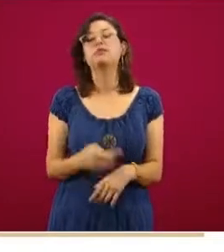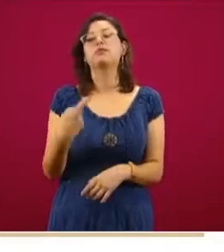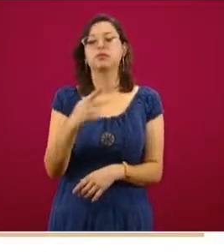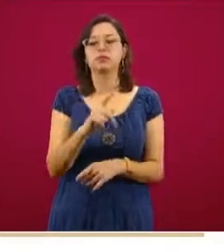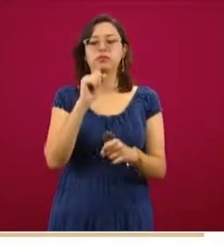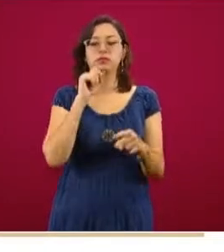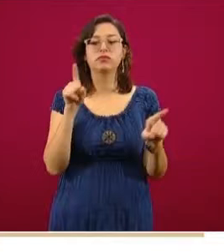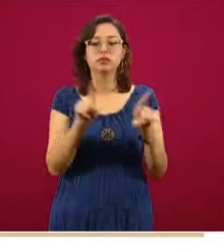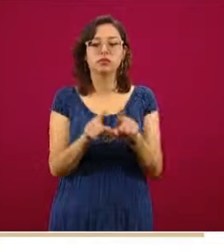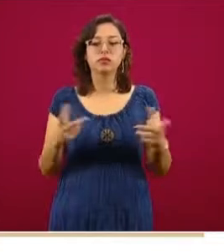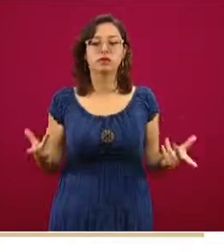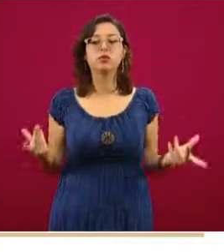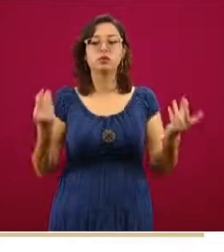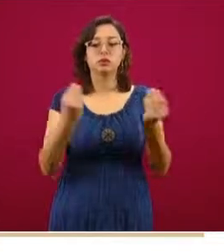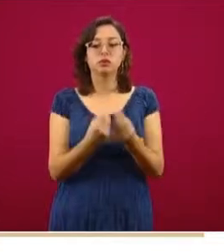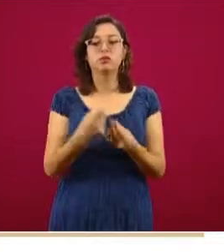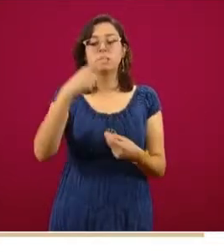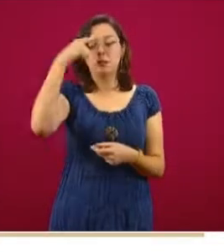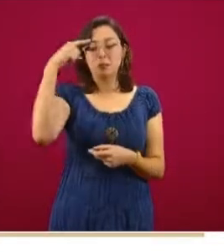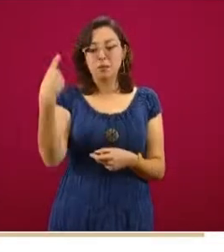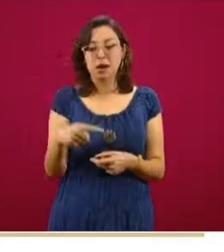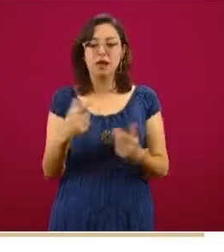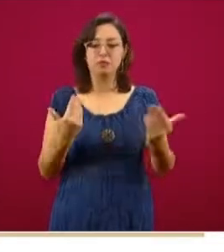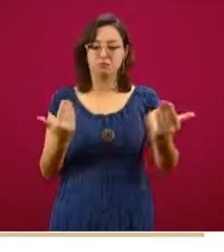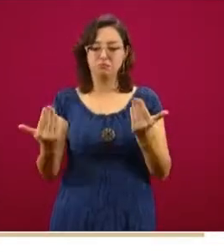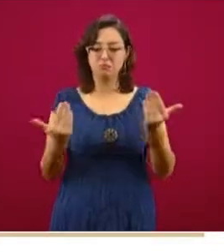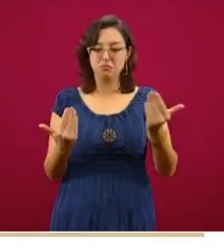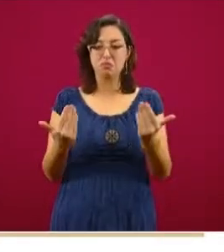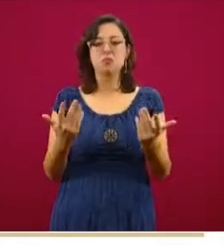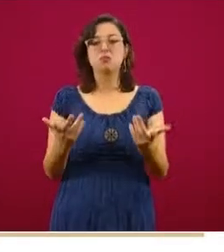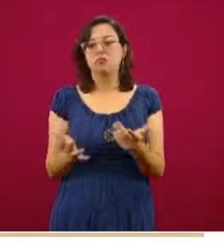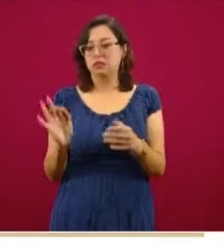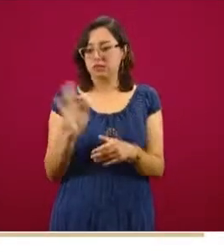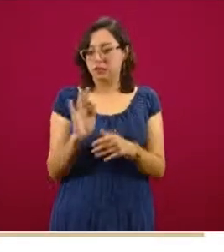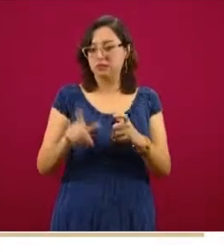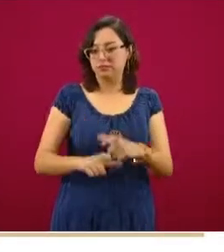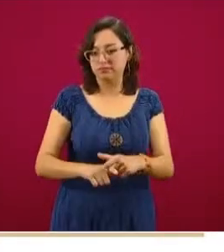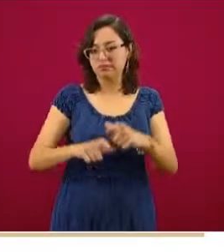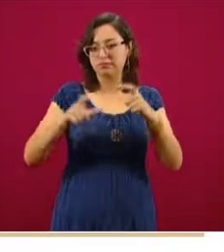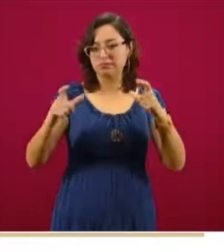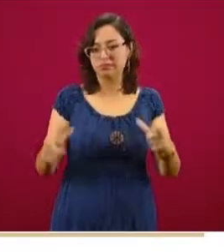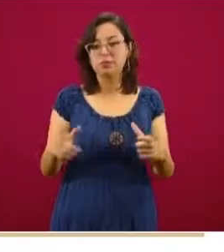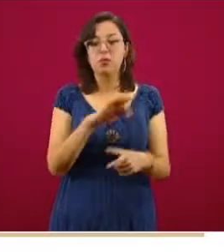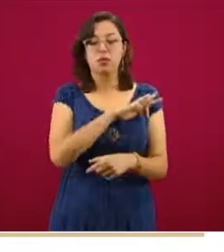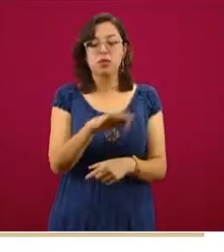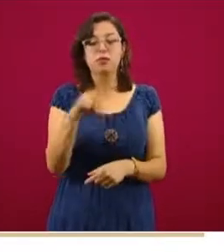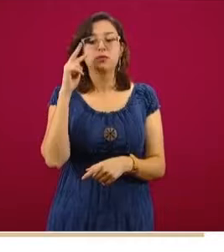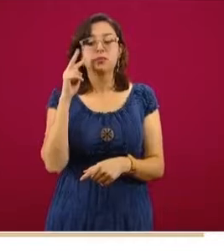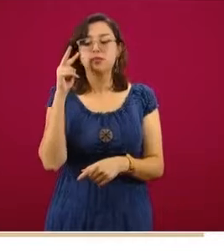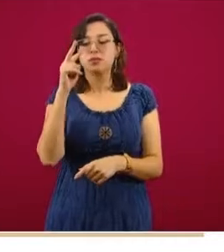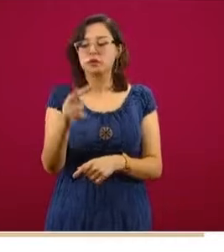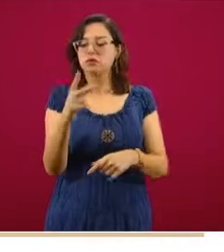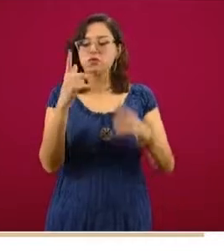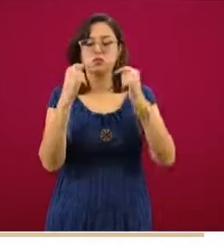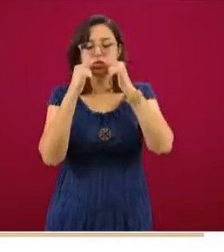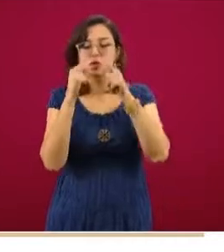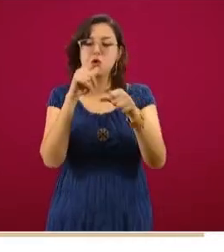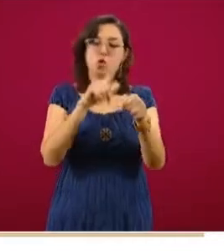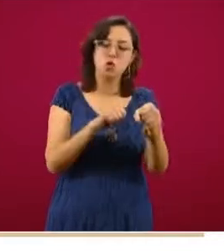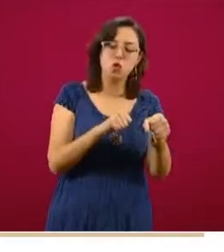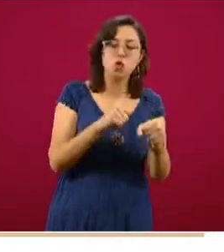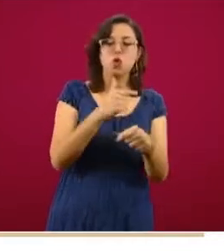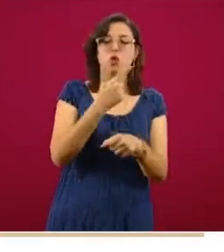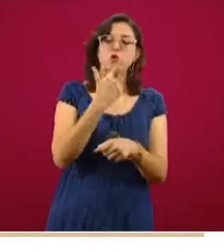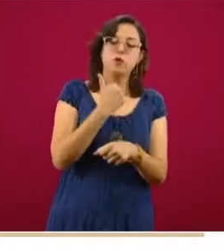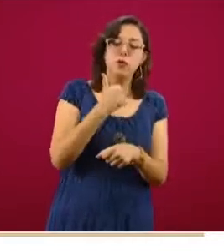también juntos, también para, como similar a las disfunciones, poder ver tendencias. Y entonces aquí si vemos, independientemente del color, que sea rojo o